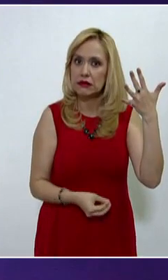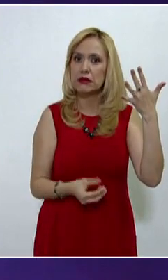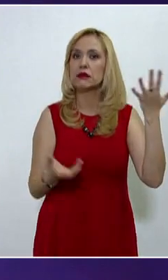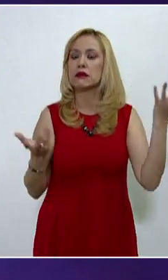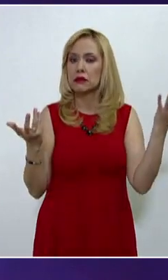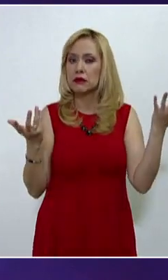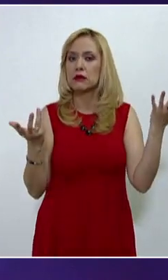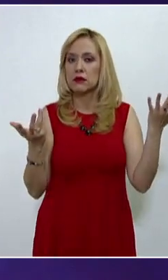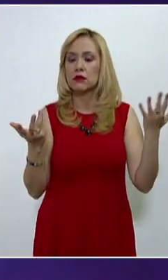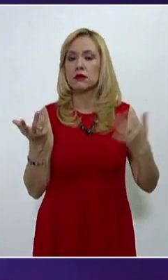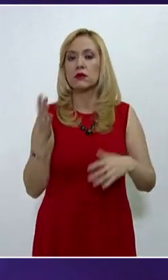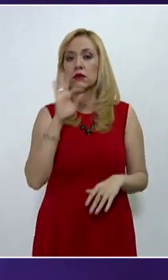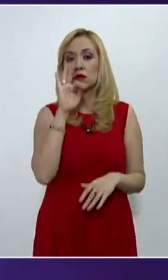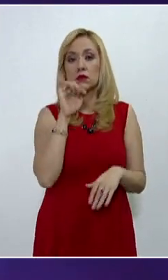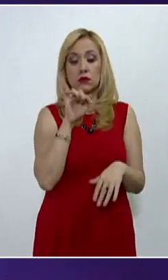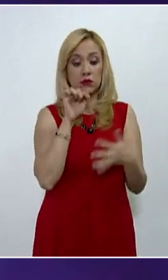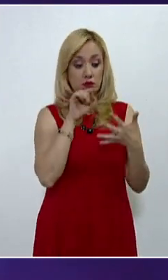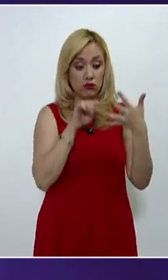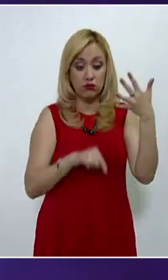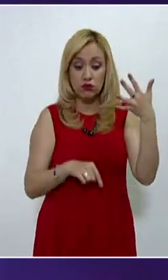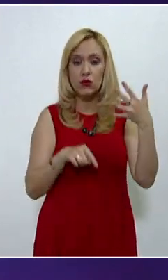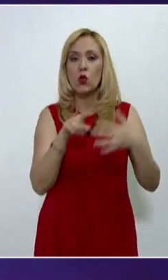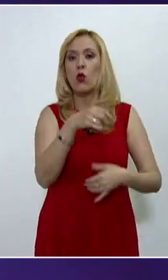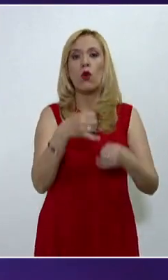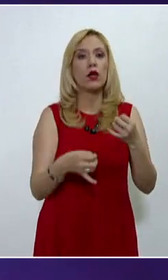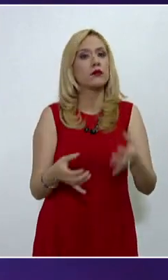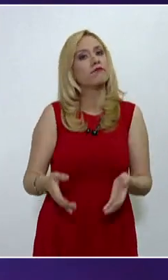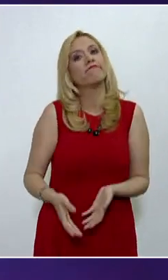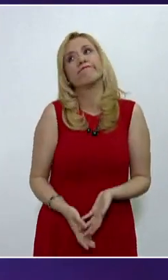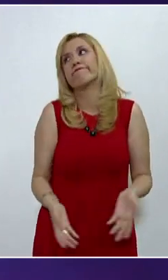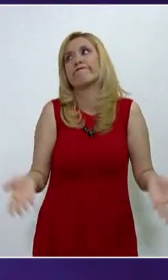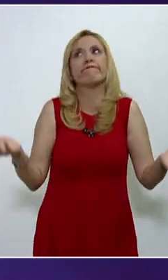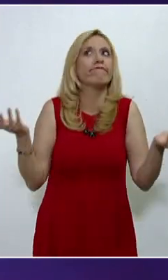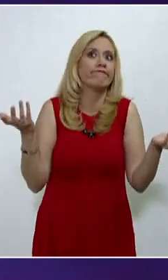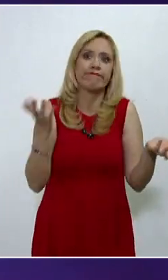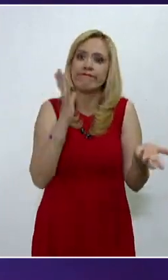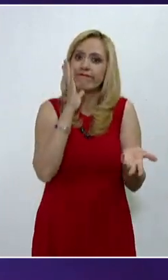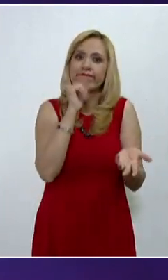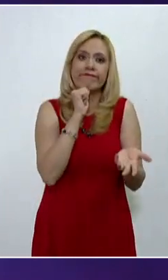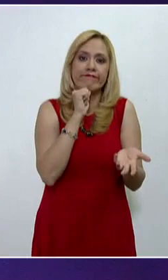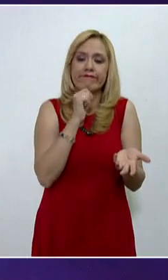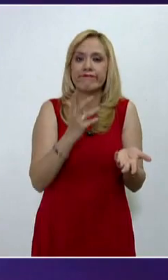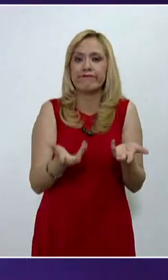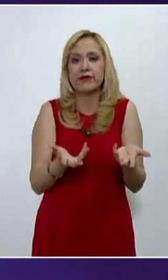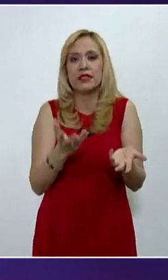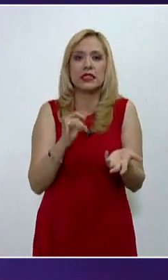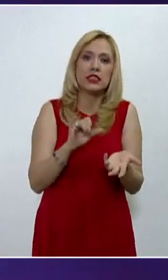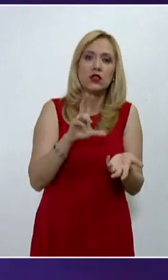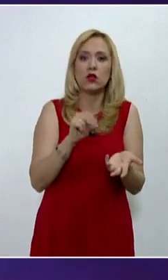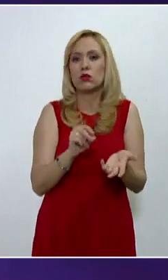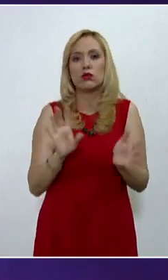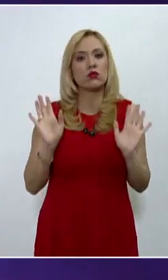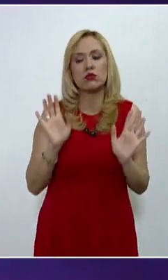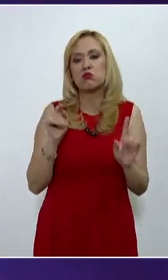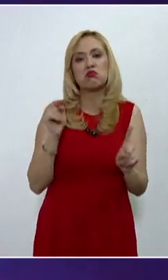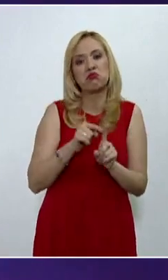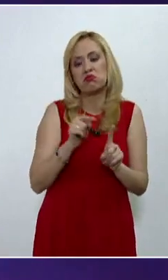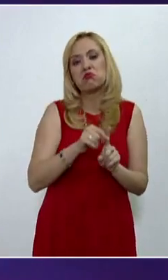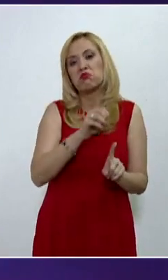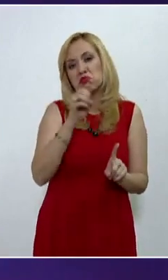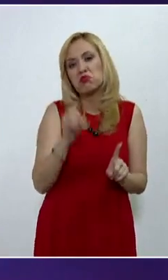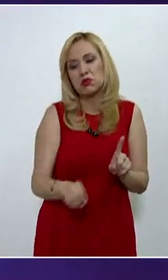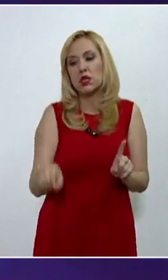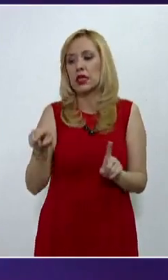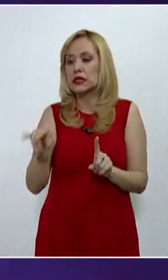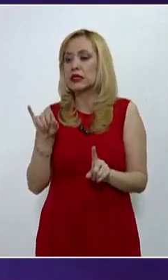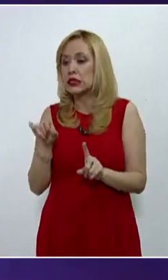más, si esta es la tendencia, el juez no tendrá la función de ponderar caso a caso y decir, este caso es para prisión preventiva y